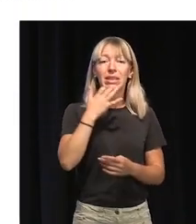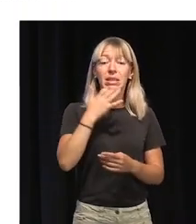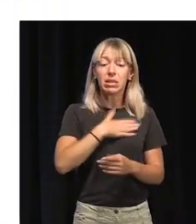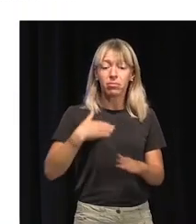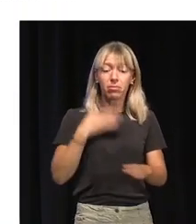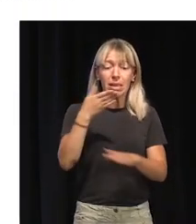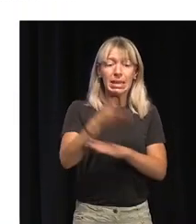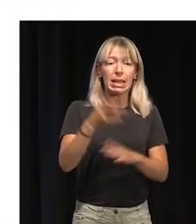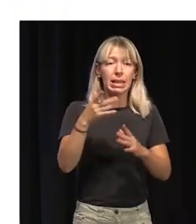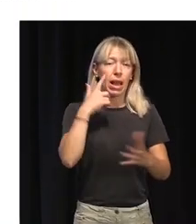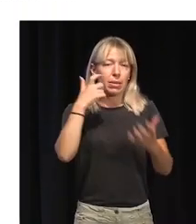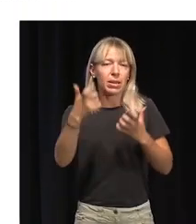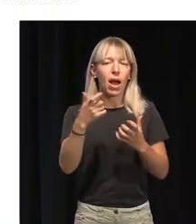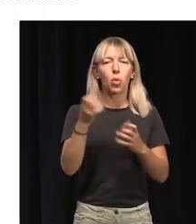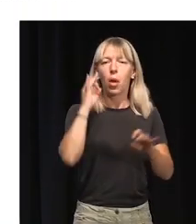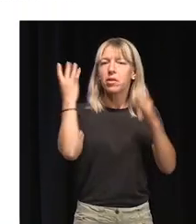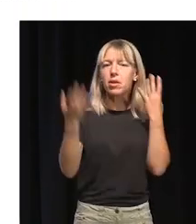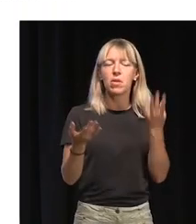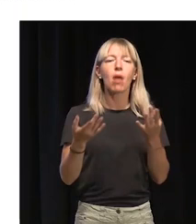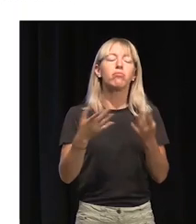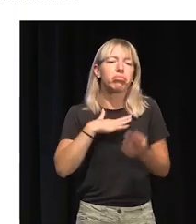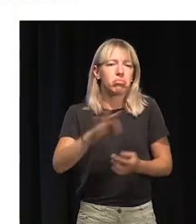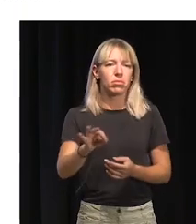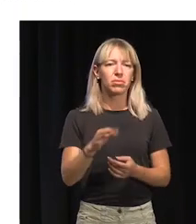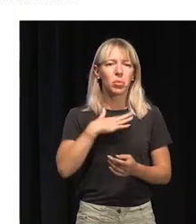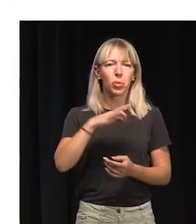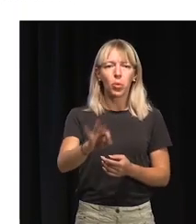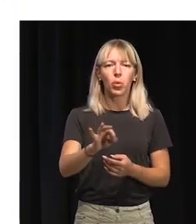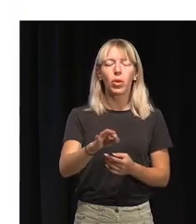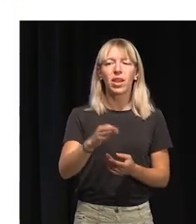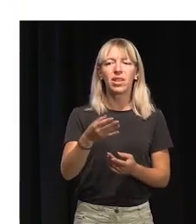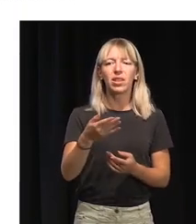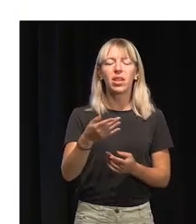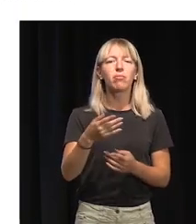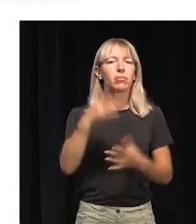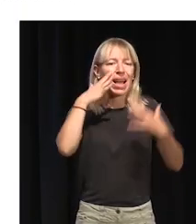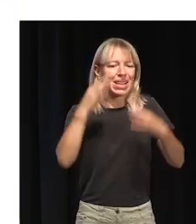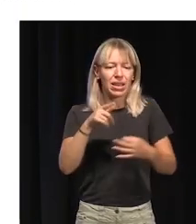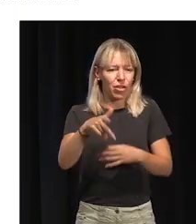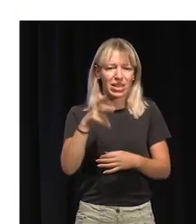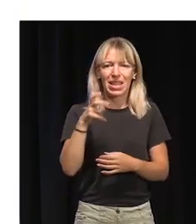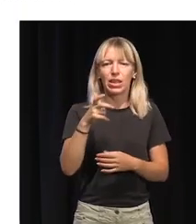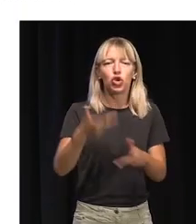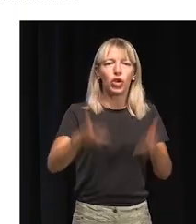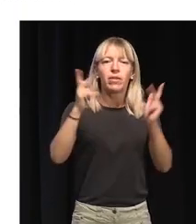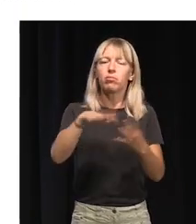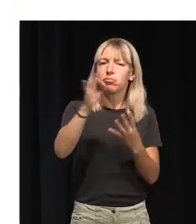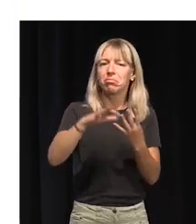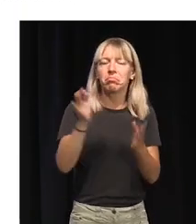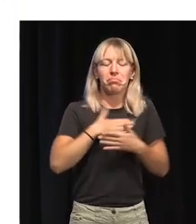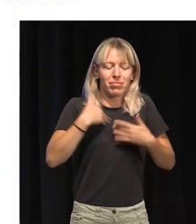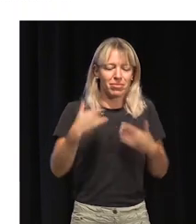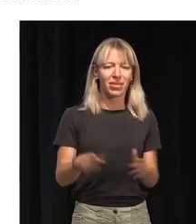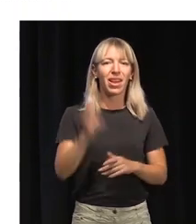acudir a un espectáculo, a una actividad, pudiesen y tuviesen garantizado ese derecho, esa libertad a elegir.